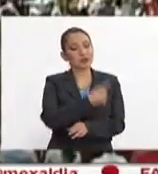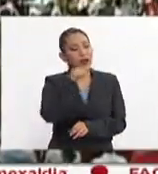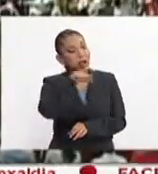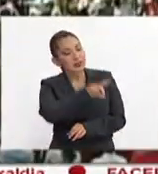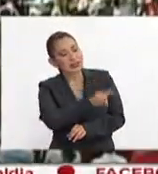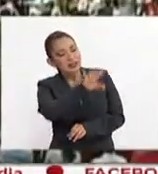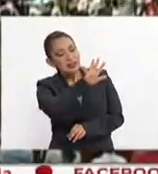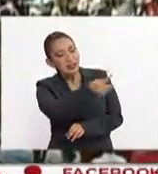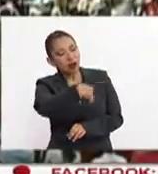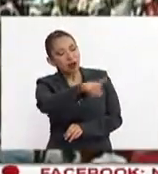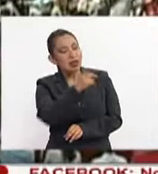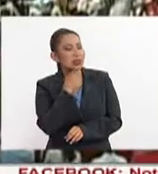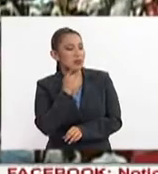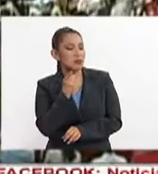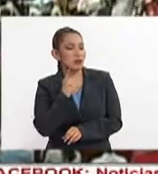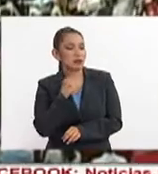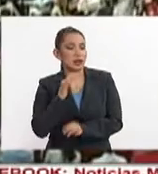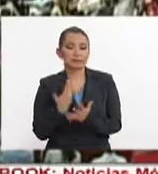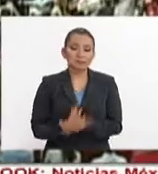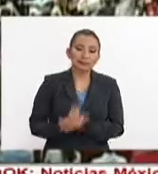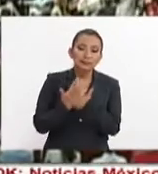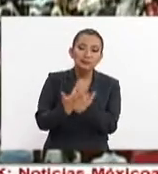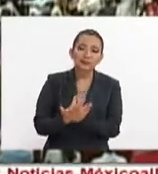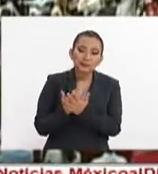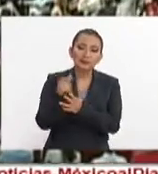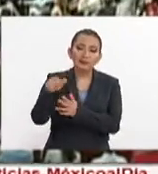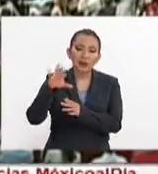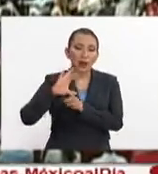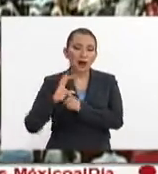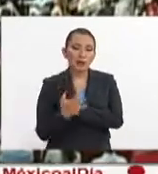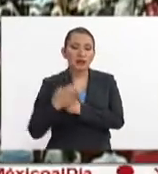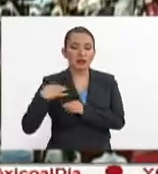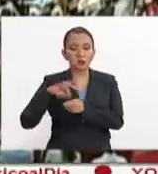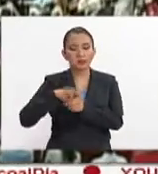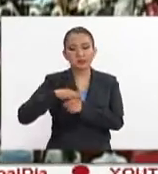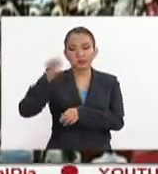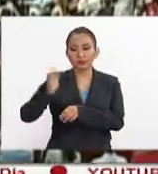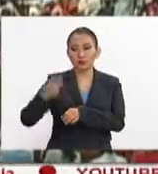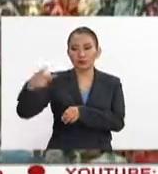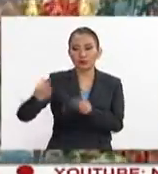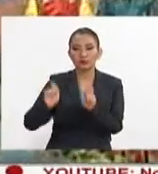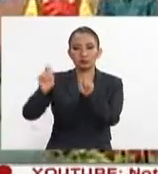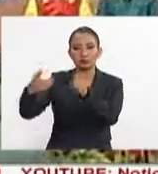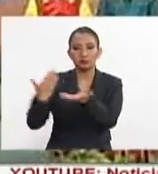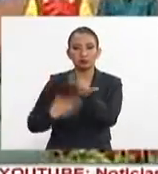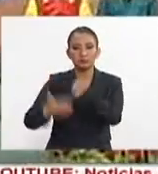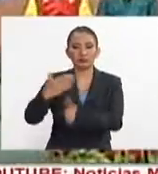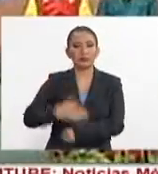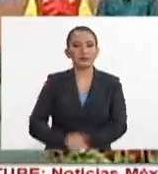hay 35 diputados que están a la espera de que la Comisión Nacional Electoral ratifique su victoria.